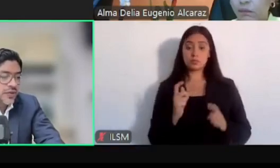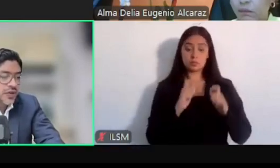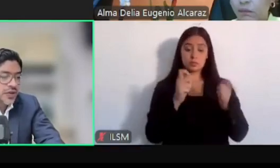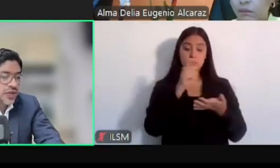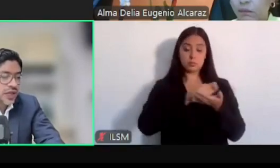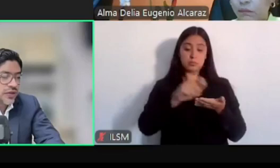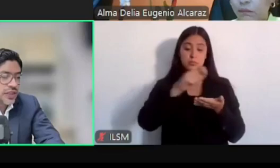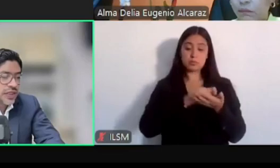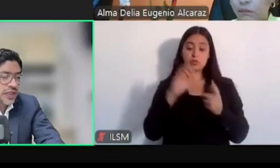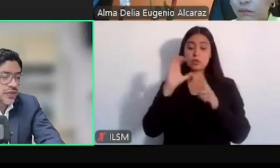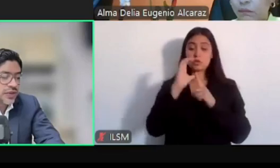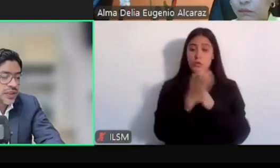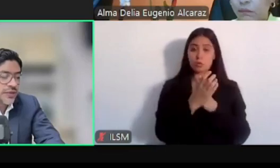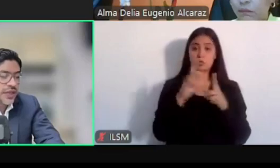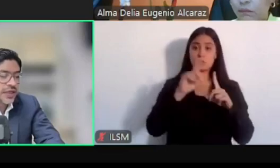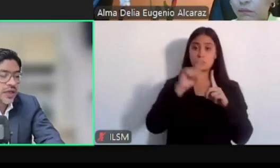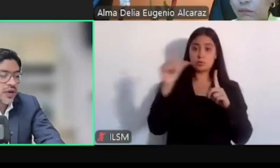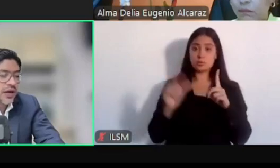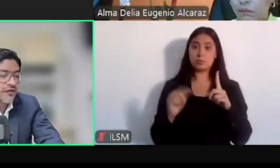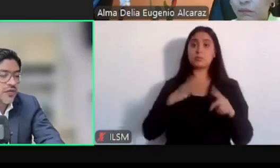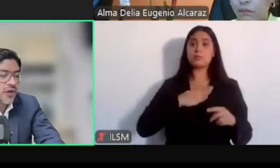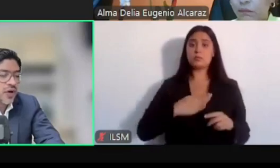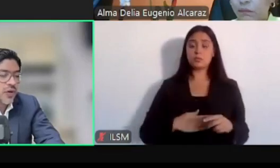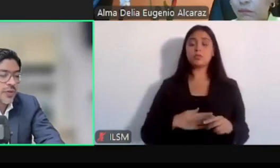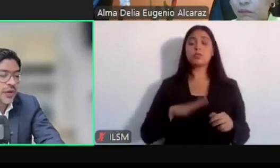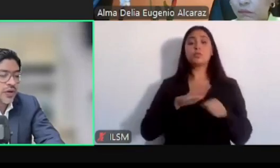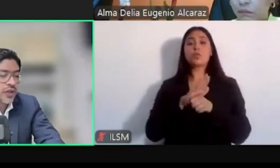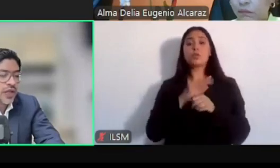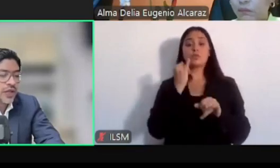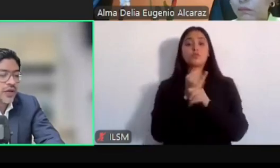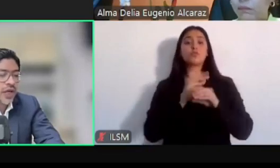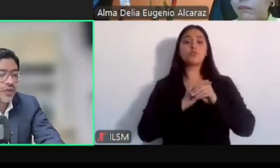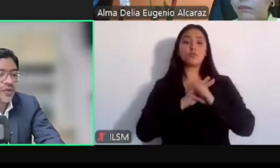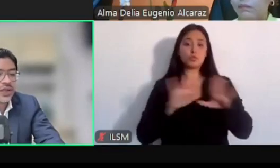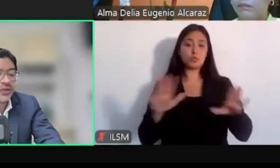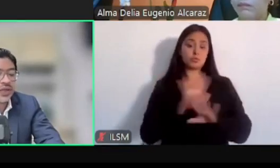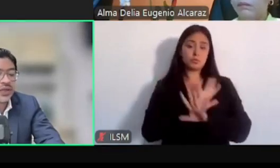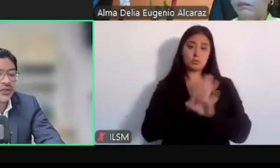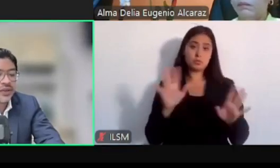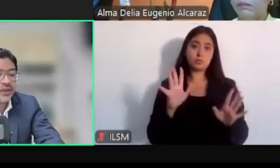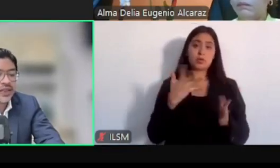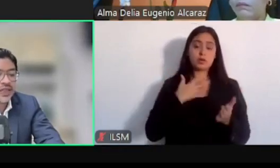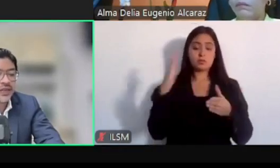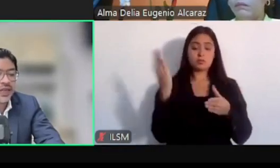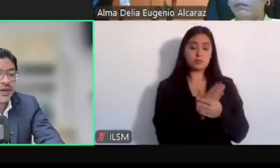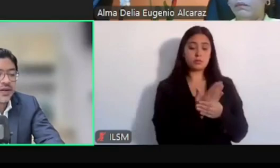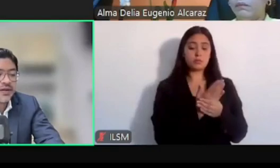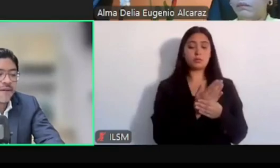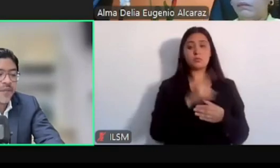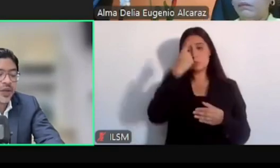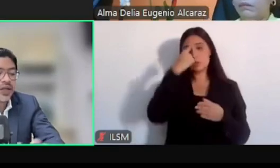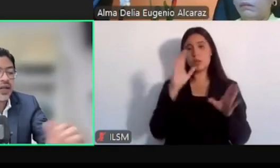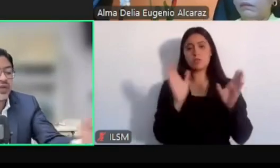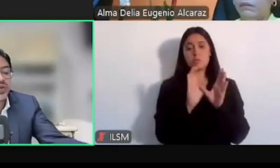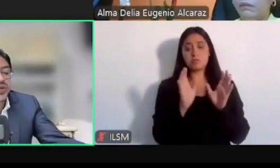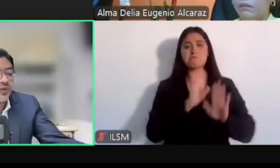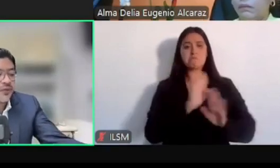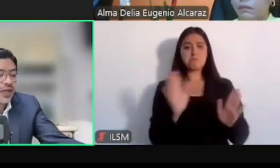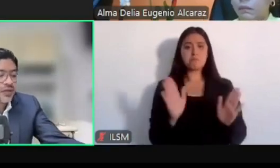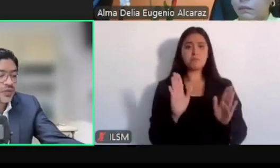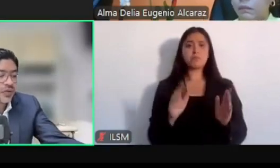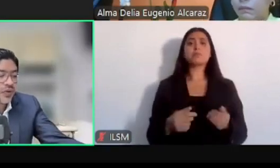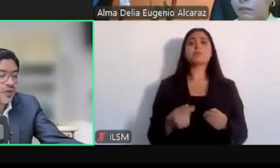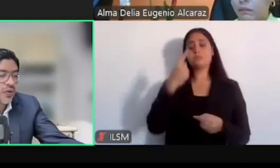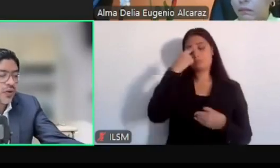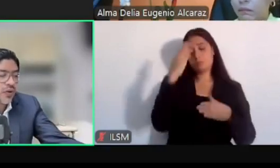de la Comisión Nacional de honestidad y Justicia mediante el cual informó el cumplimiento del ordenado adjuntando las constancias respectivas Por ende el archivo